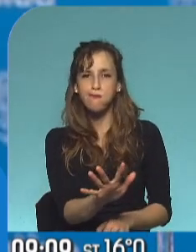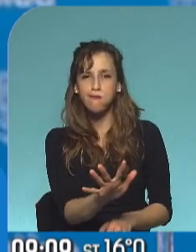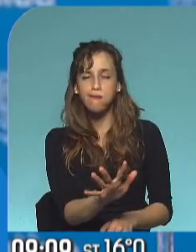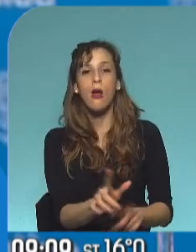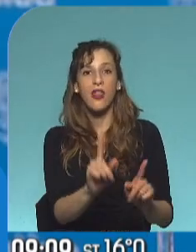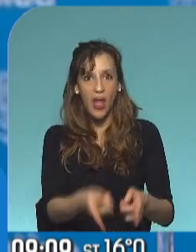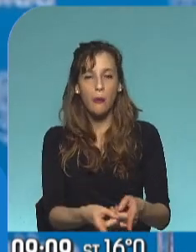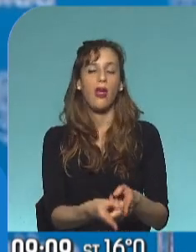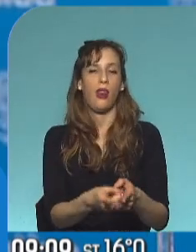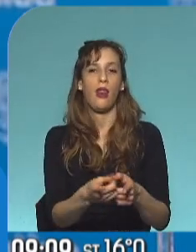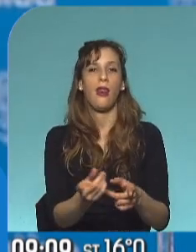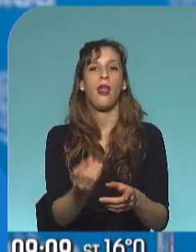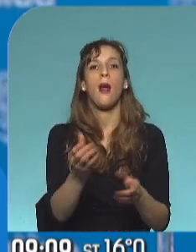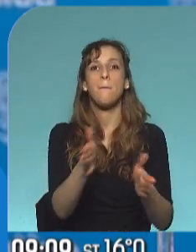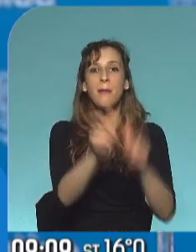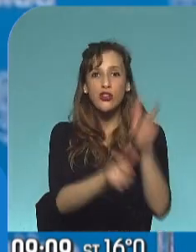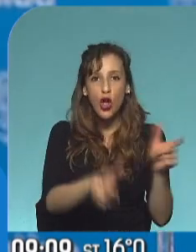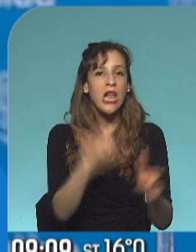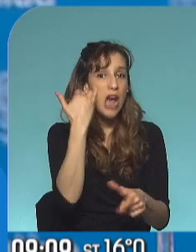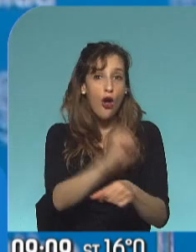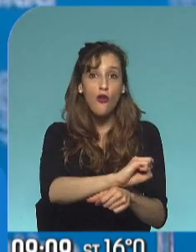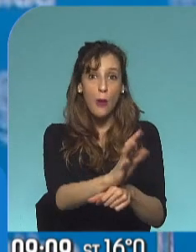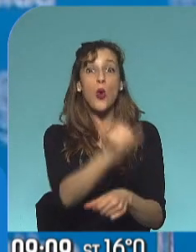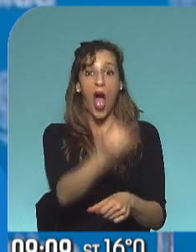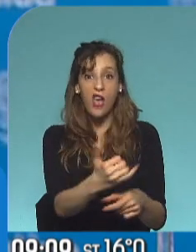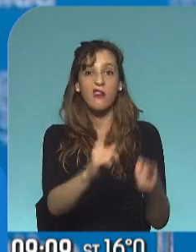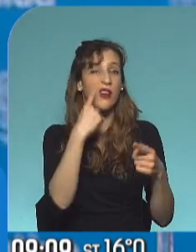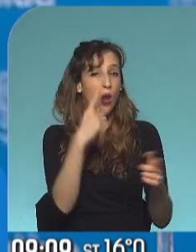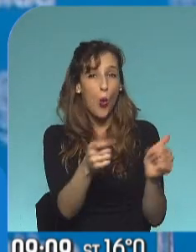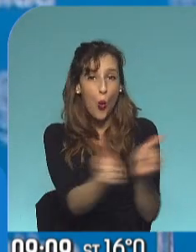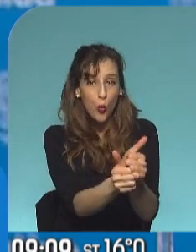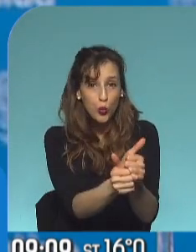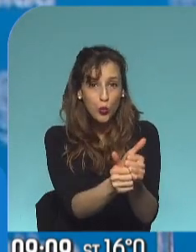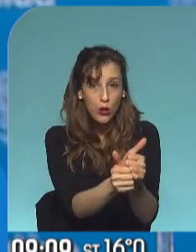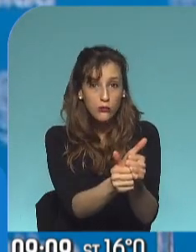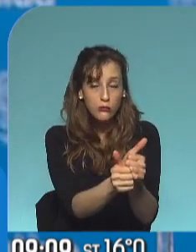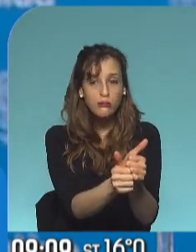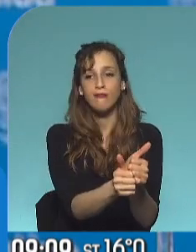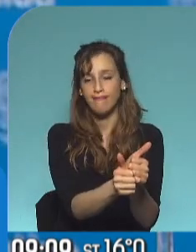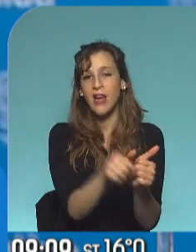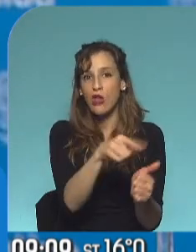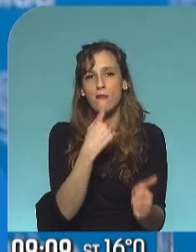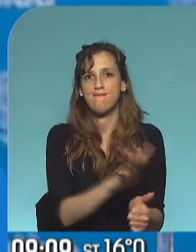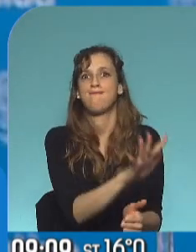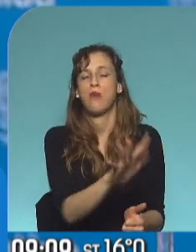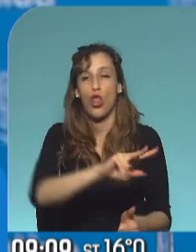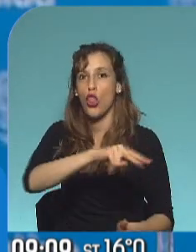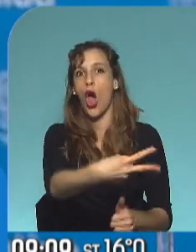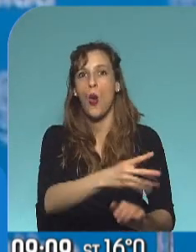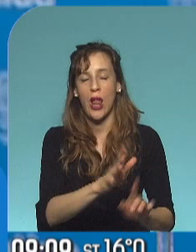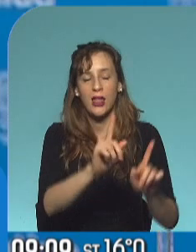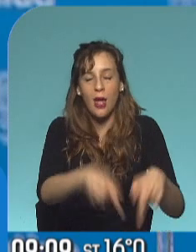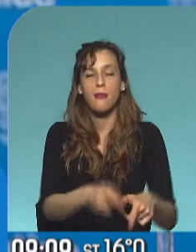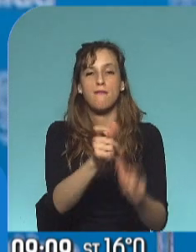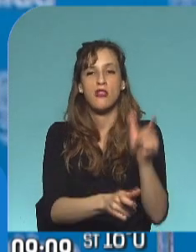un conviviente de un caso confirmado de kobe 19 confirmado por laboratorio y a su vez es contacto estrecho